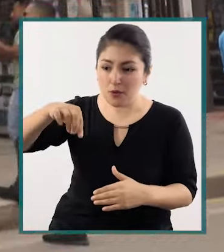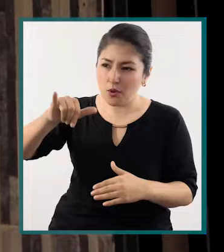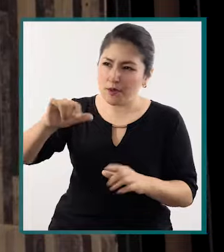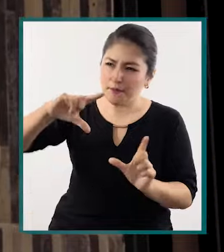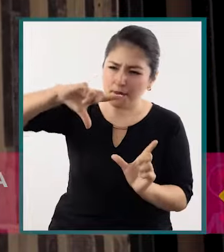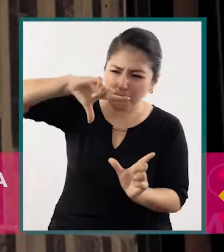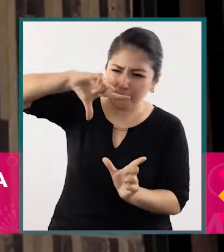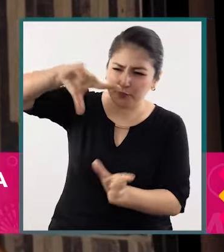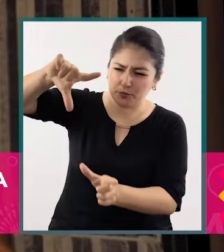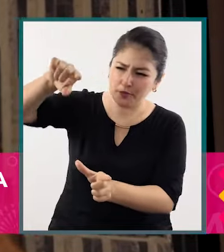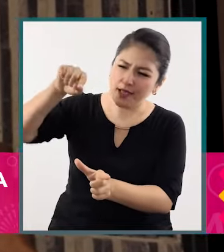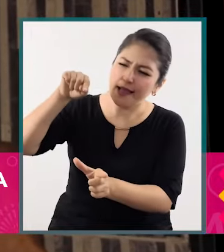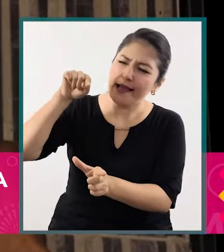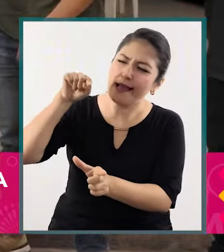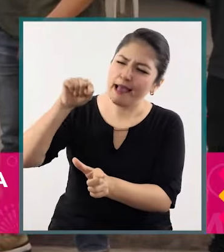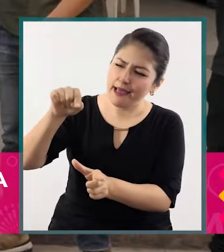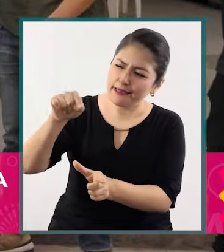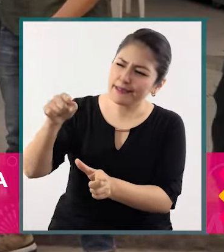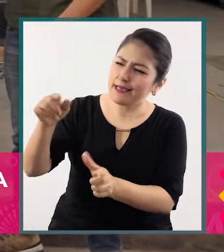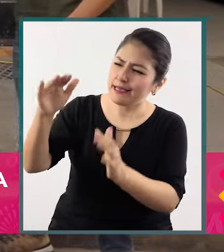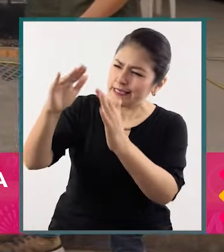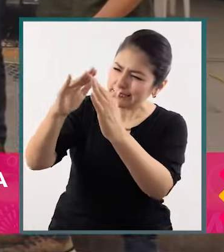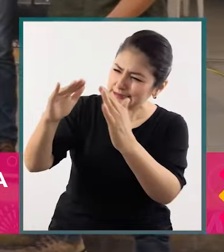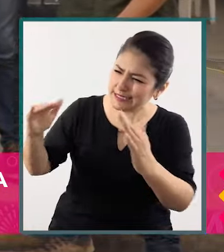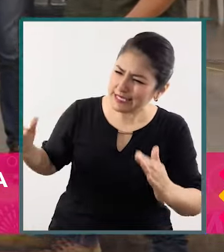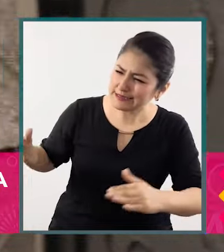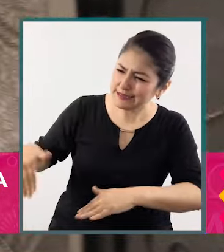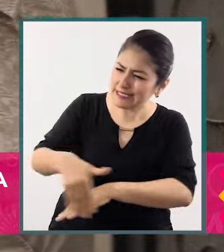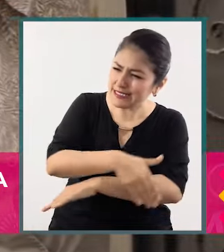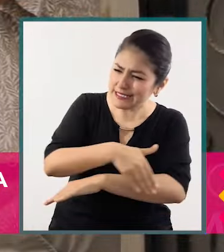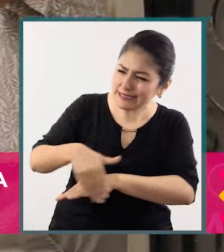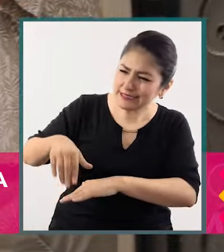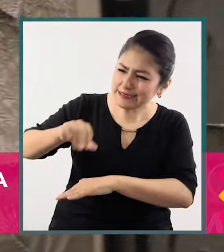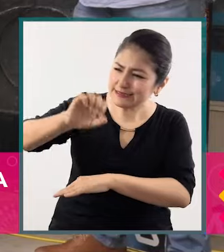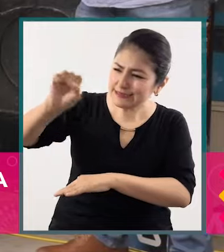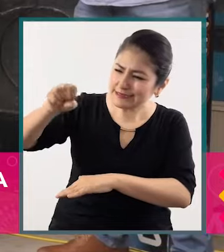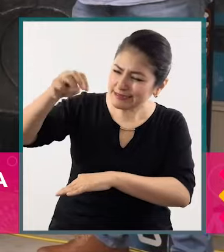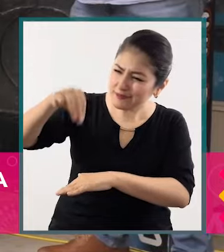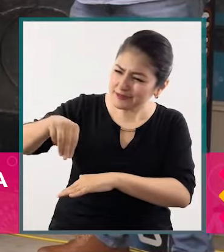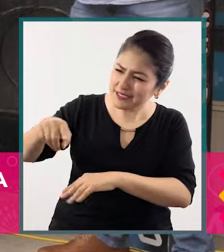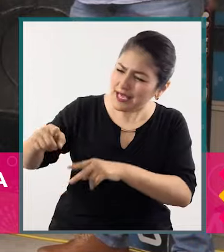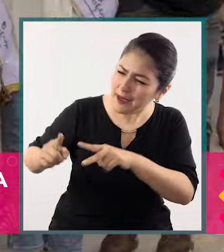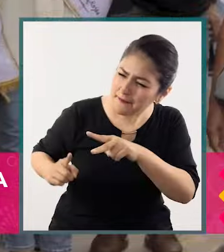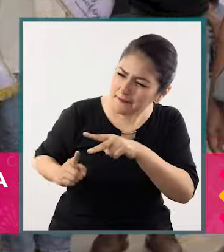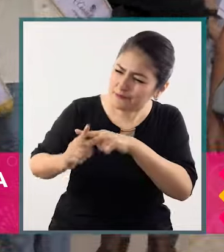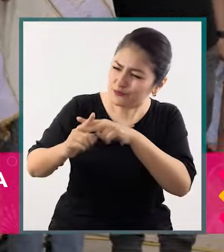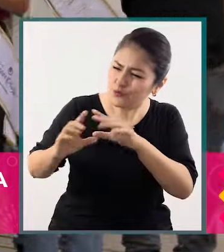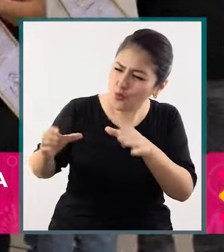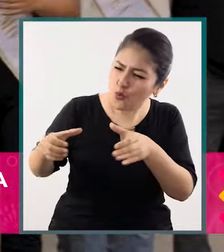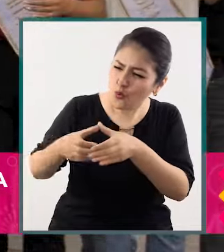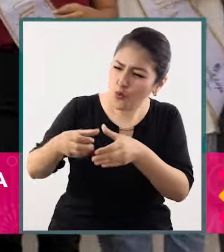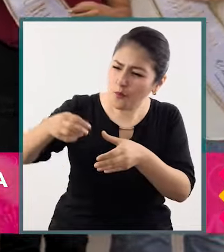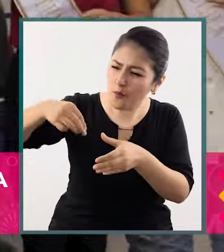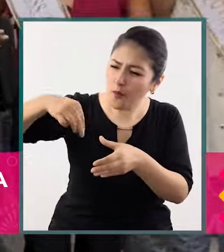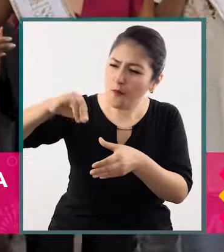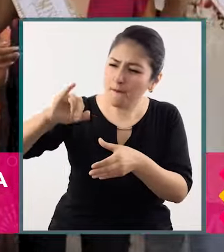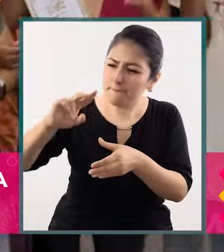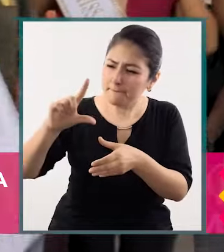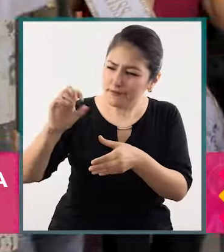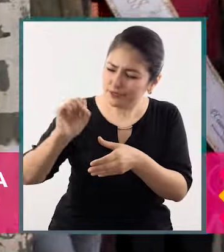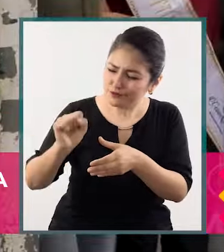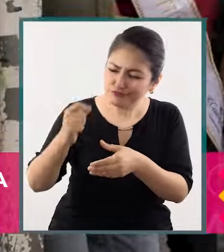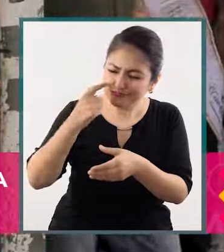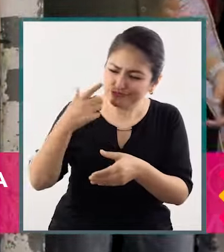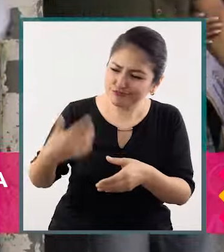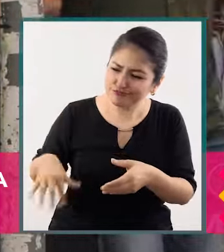una placa recordando que ahí, en esa céntrica calle de la región San Martín, había nacido la agrupación icónica de la selva